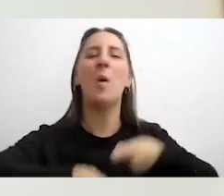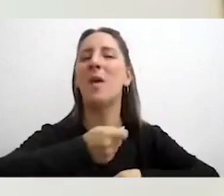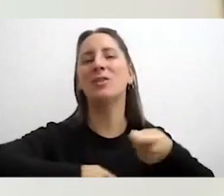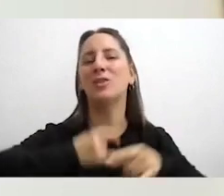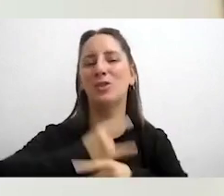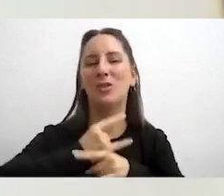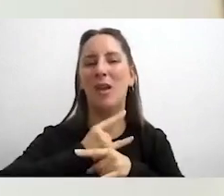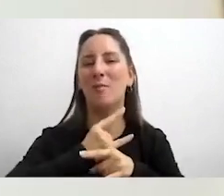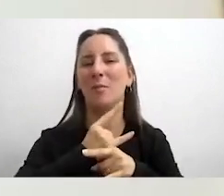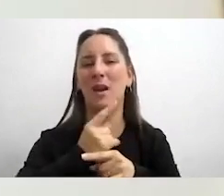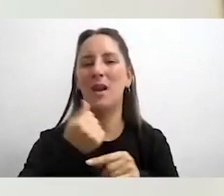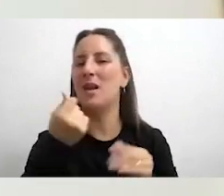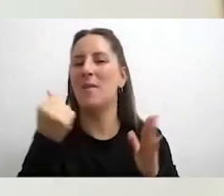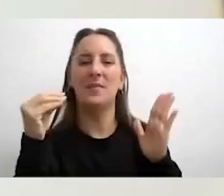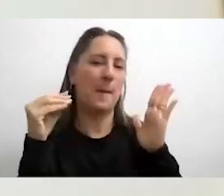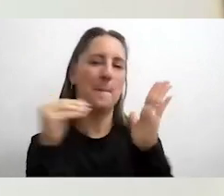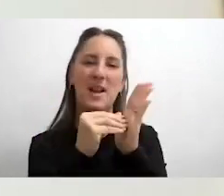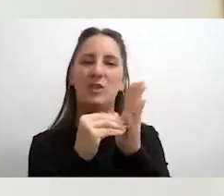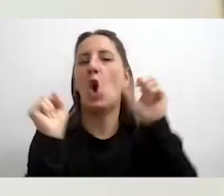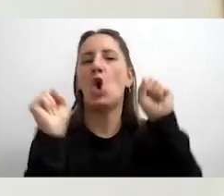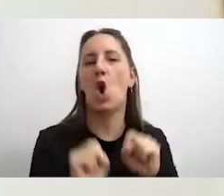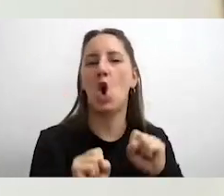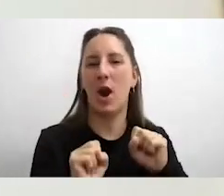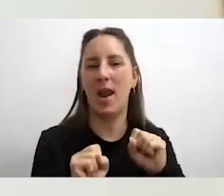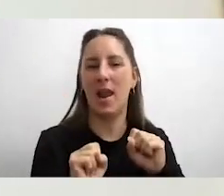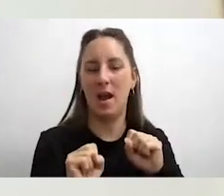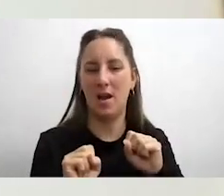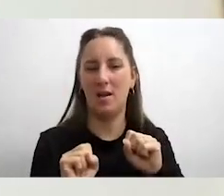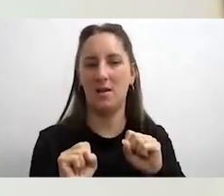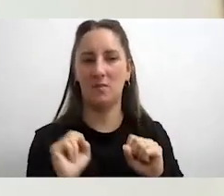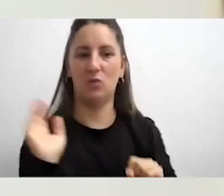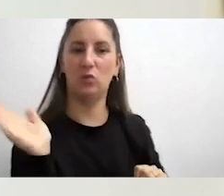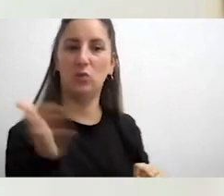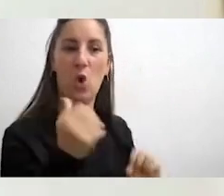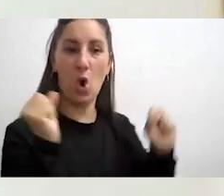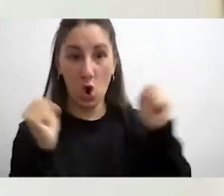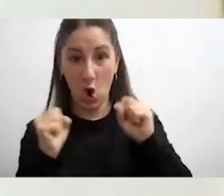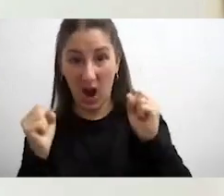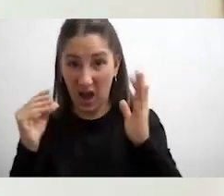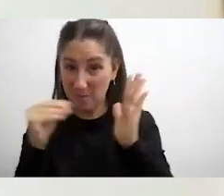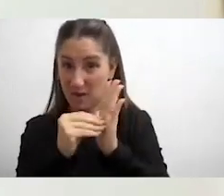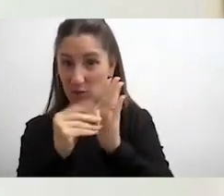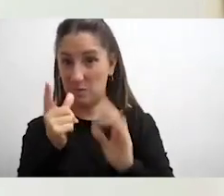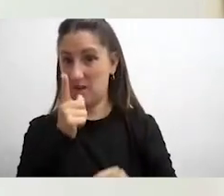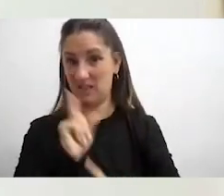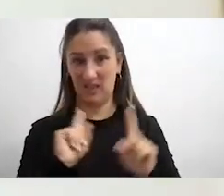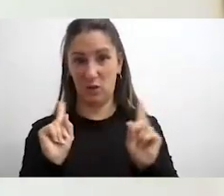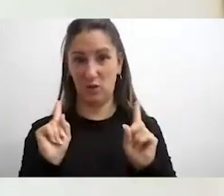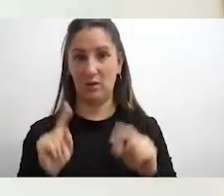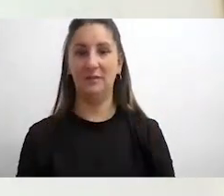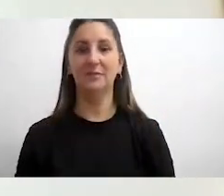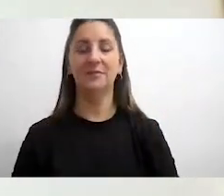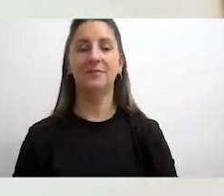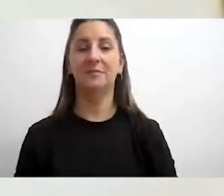sé, no recuerdo si en el Código Civil y Comercial diga que todo congela precio. A mí no me suena,